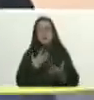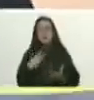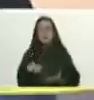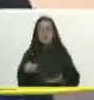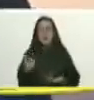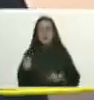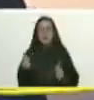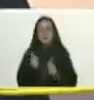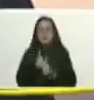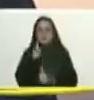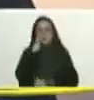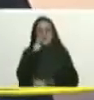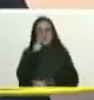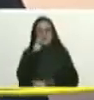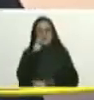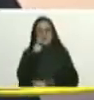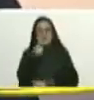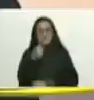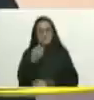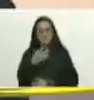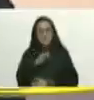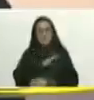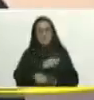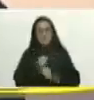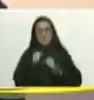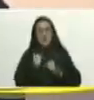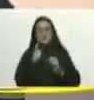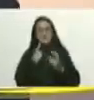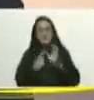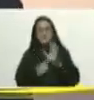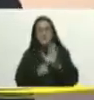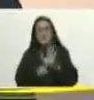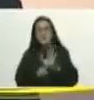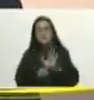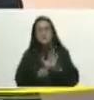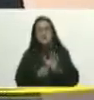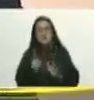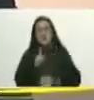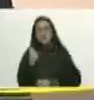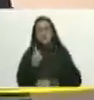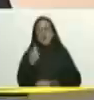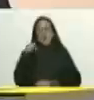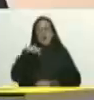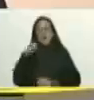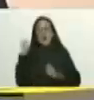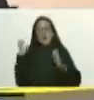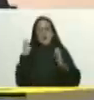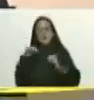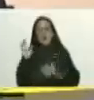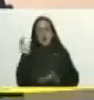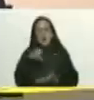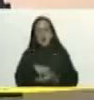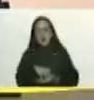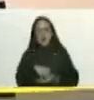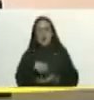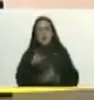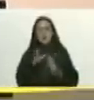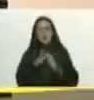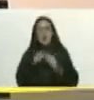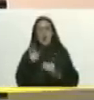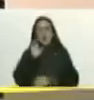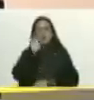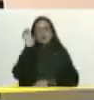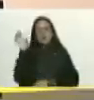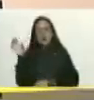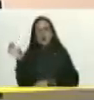ese acompañamiento, por esa gallardía que usted ha demostrado, señor presidente, no nada más en este evento aquí en el estado de Aragua, sino en todos los estados